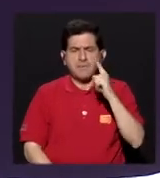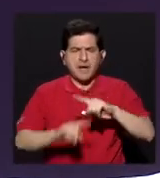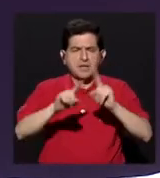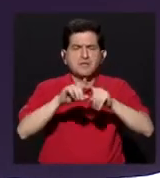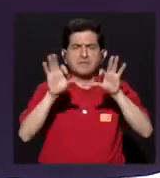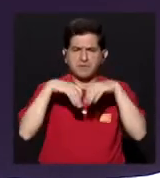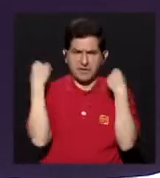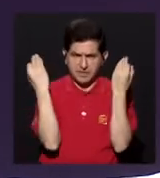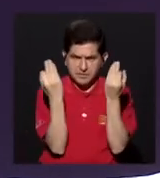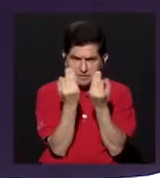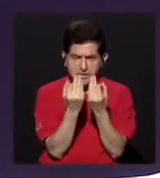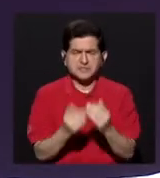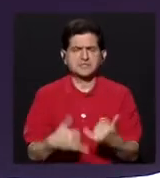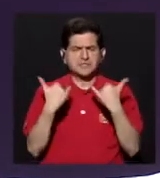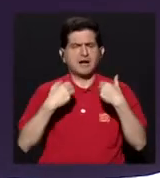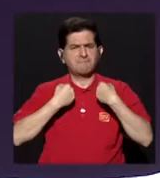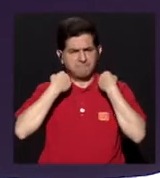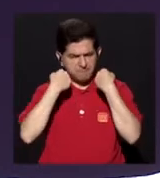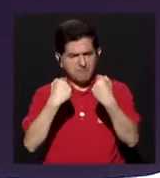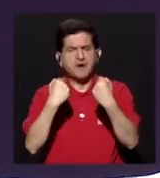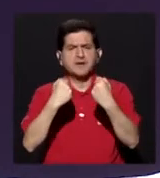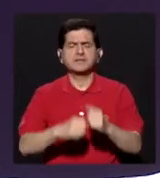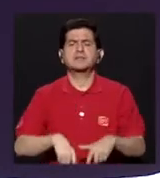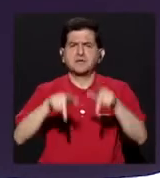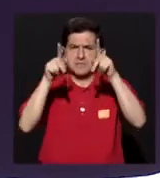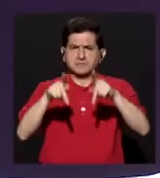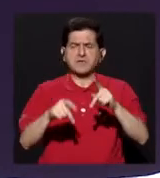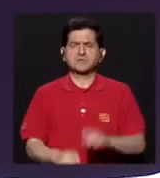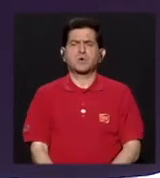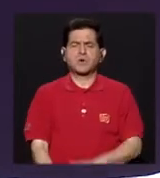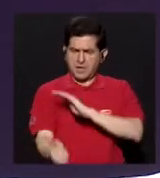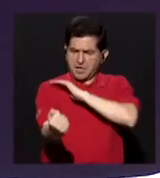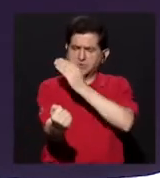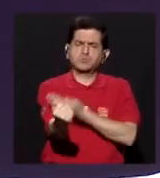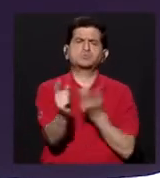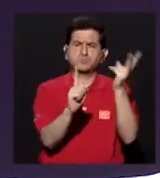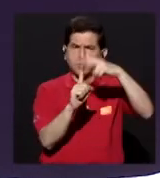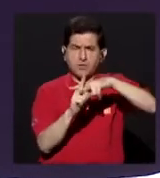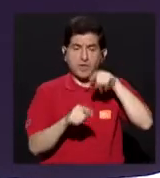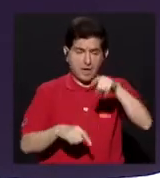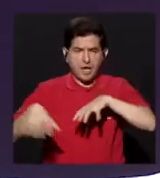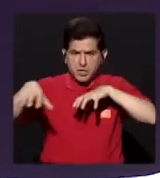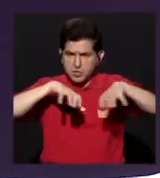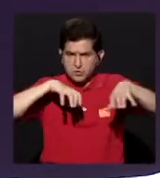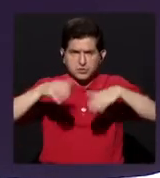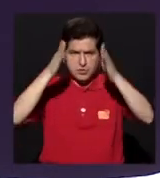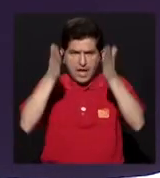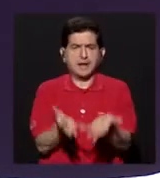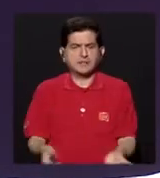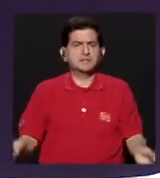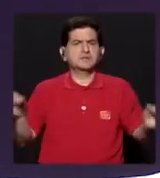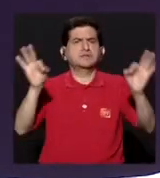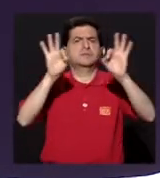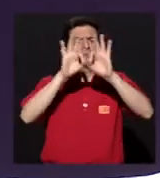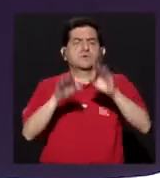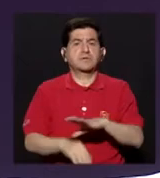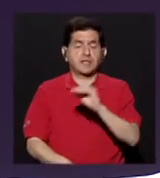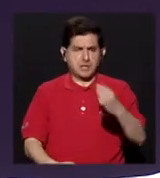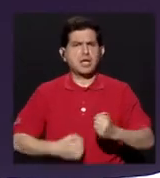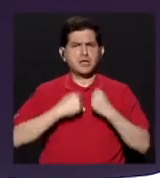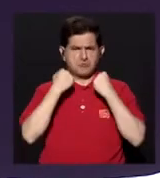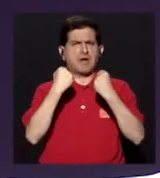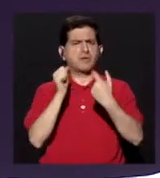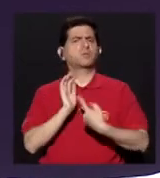familiares muy fortalecidos, personas muy empoderadas que se han convertido en activistas muy importantes y muy